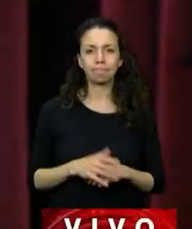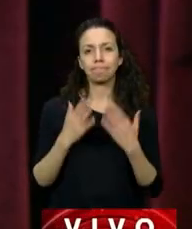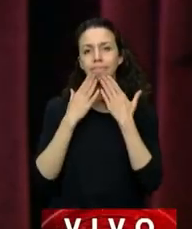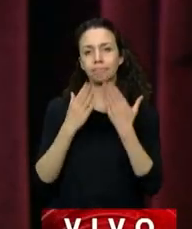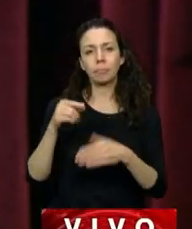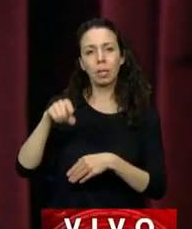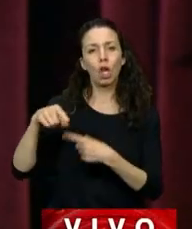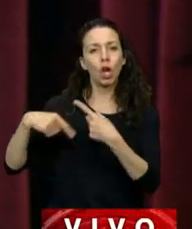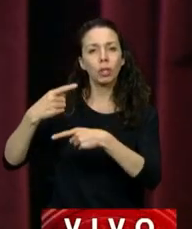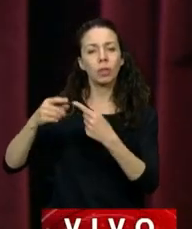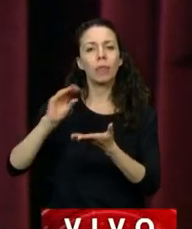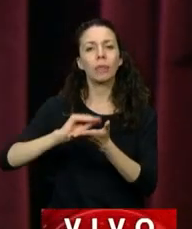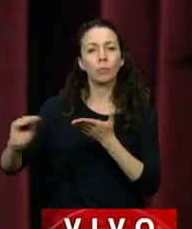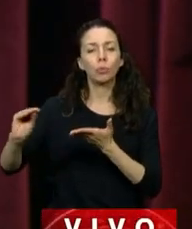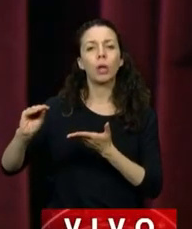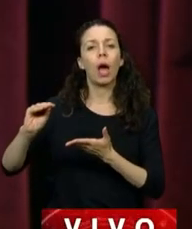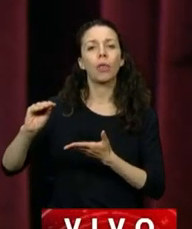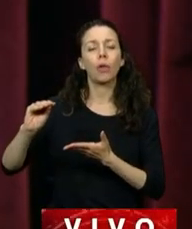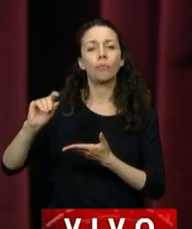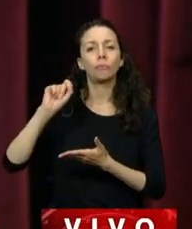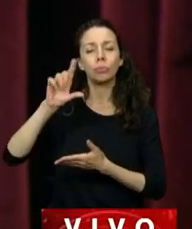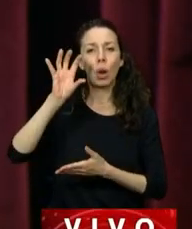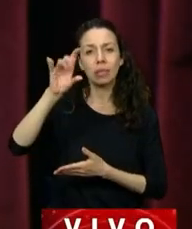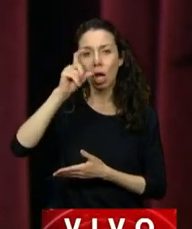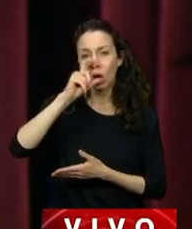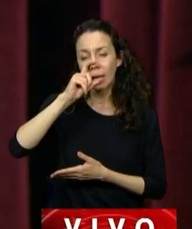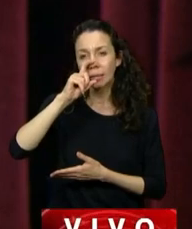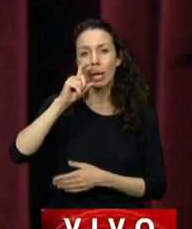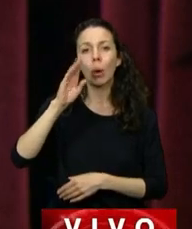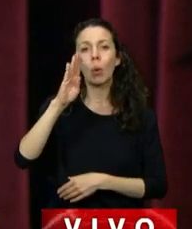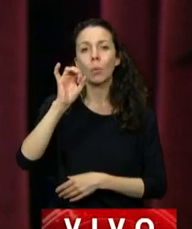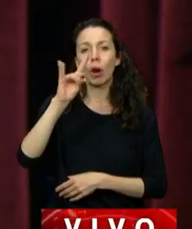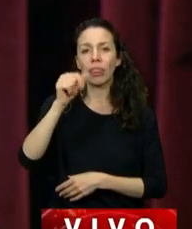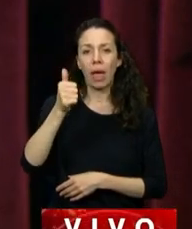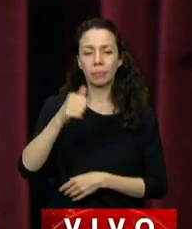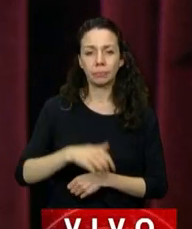Continúa en el uso de la palabra el diputado por la provincia de Corrientes, Fabián Borda.